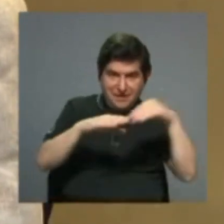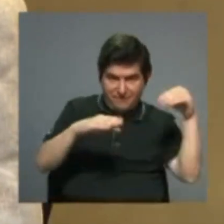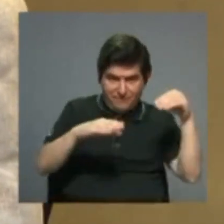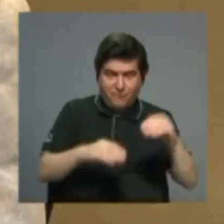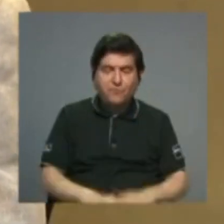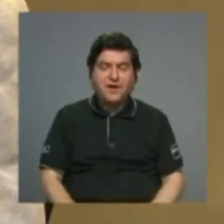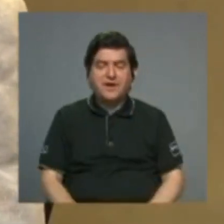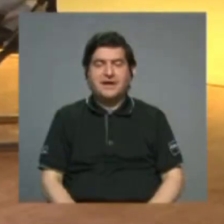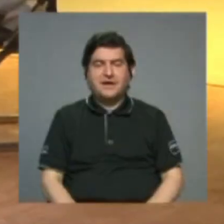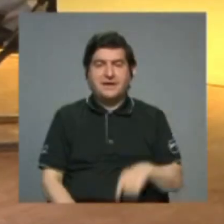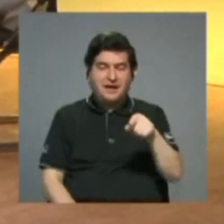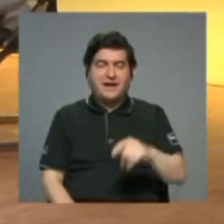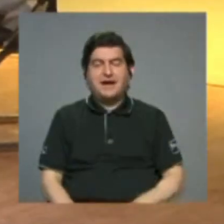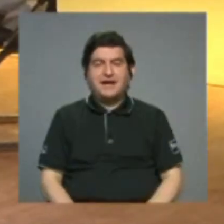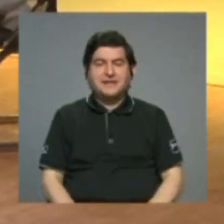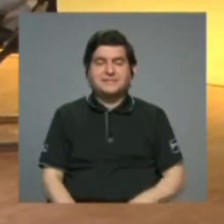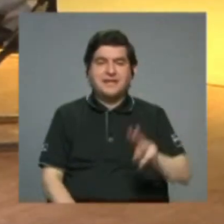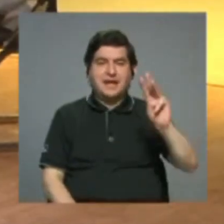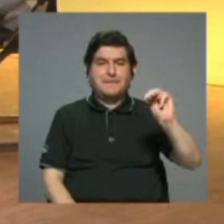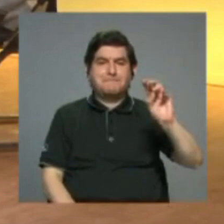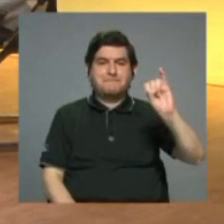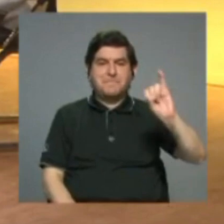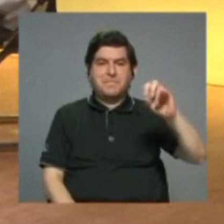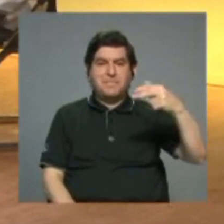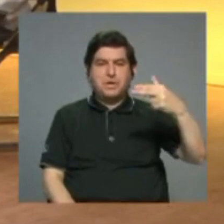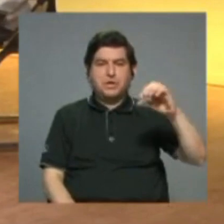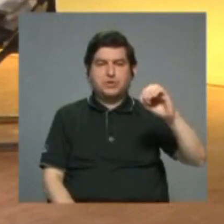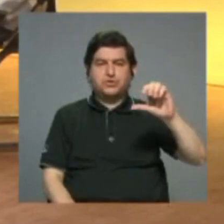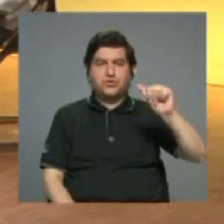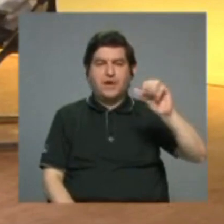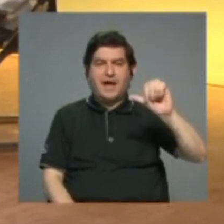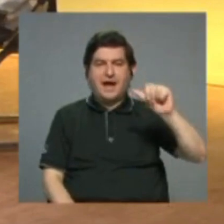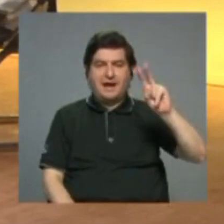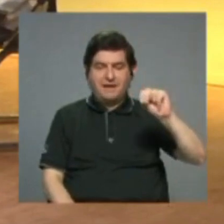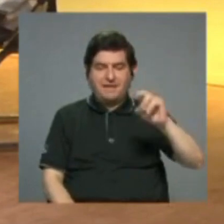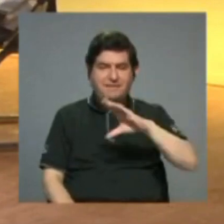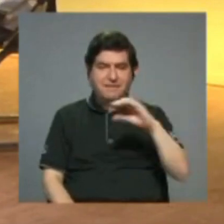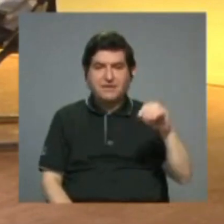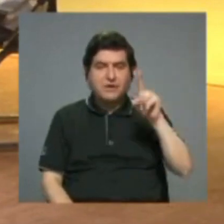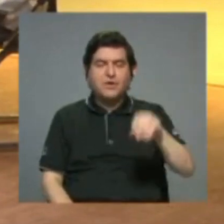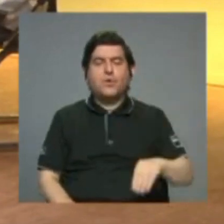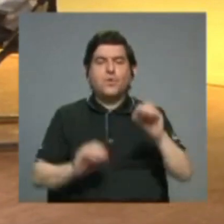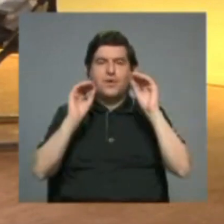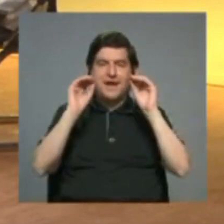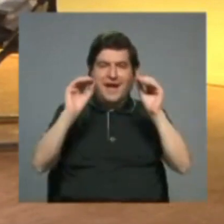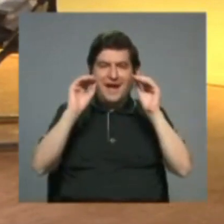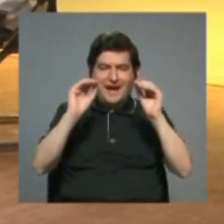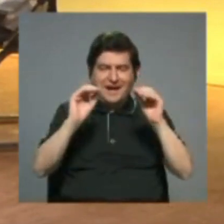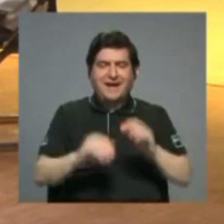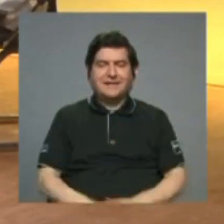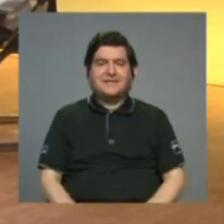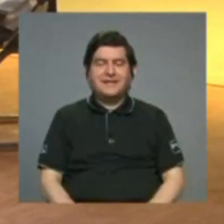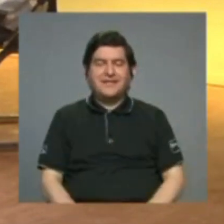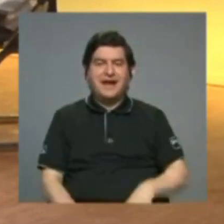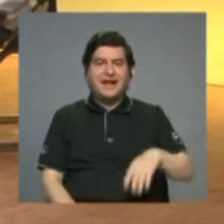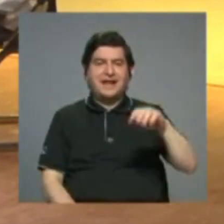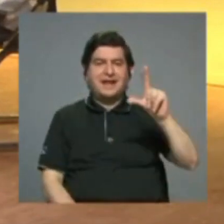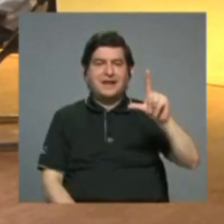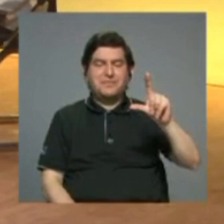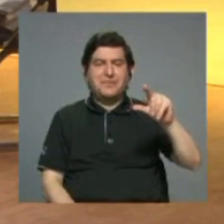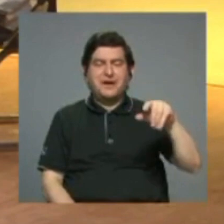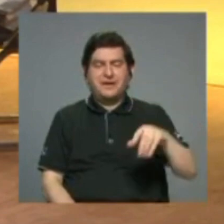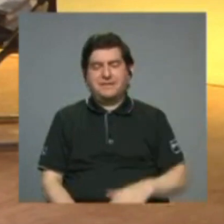de México, está en el estado de Michoacán, y también una cátedra, un convenio de la cátedra Lin Margulis